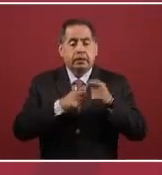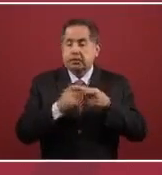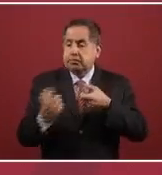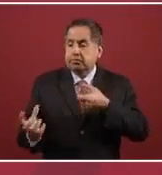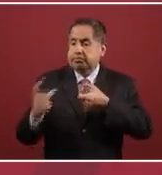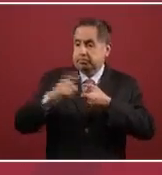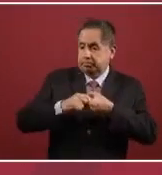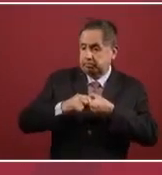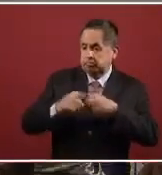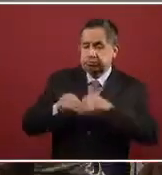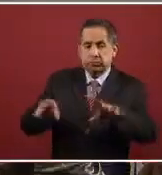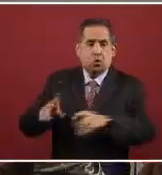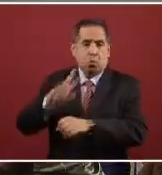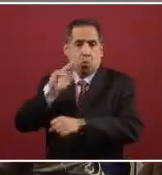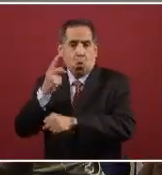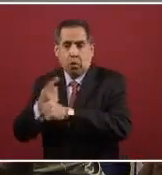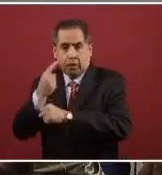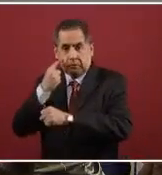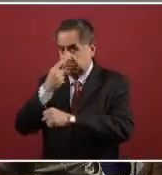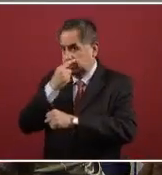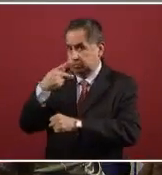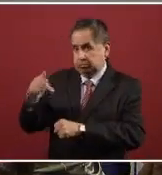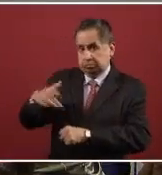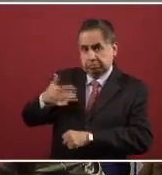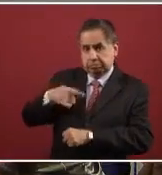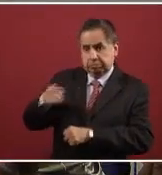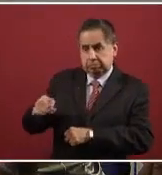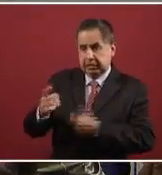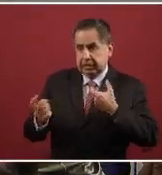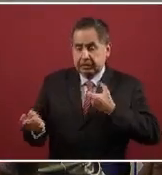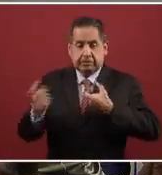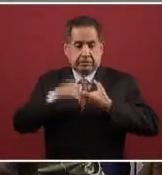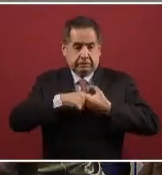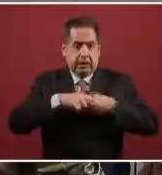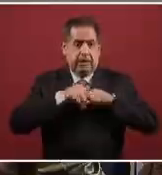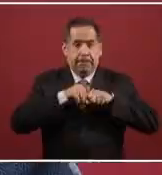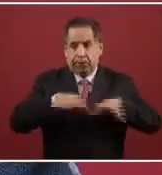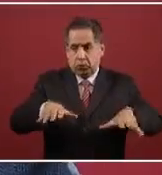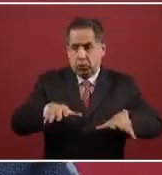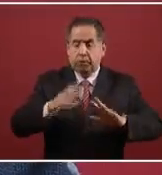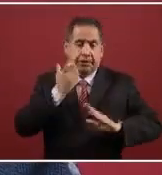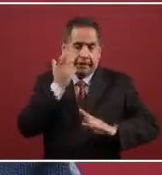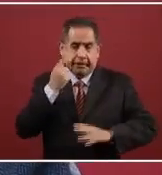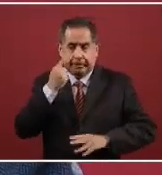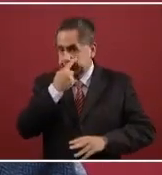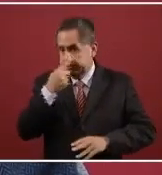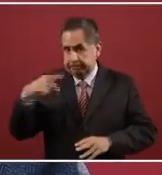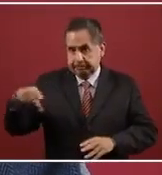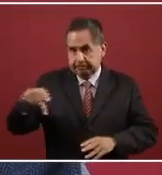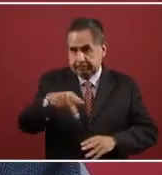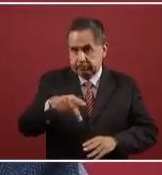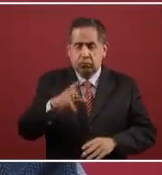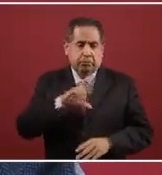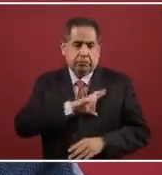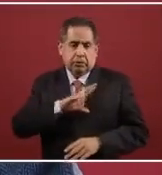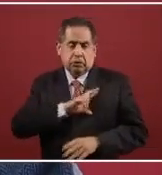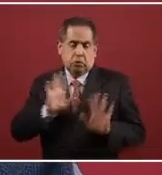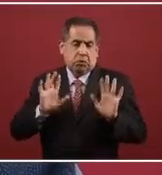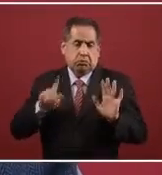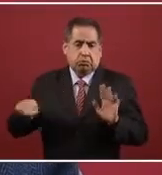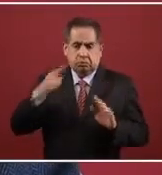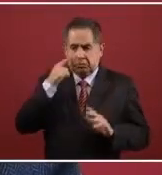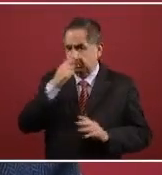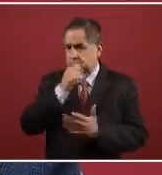manera voluntaria por parte de los medios públicos y pues ya los medios privados pues